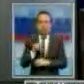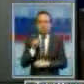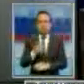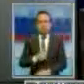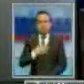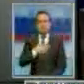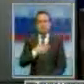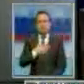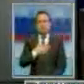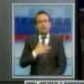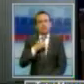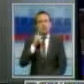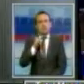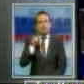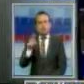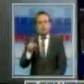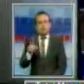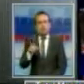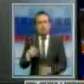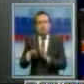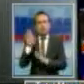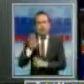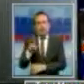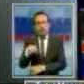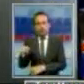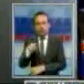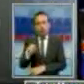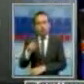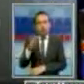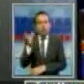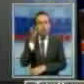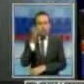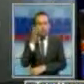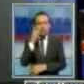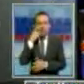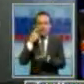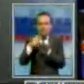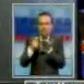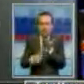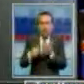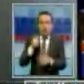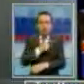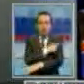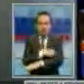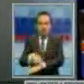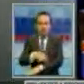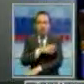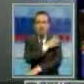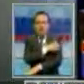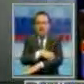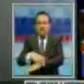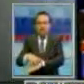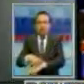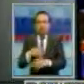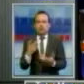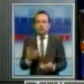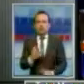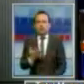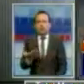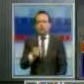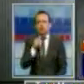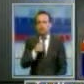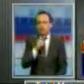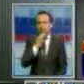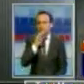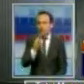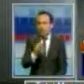que una candidatura estaba escuchando más que la otra. Lo evaluamos con todas las regiones. Yo ahí digo que ya tiró harto chicle, entonces en ese minuto,